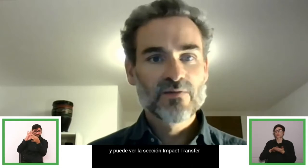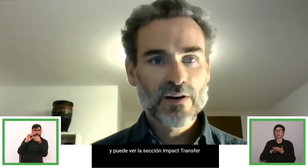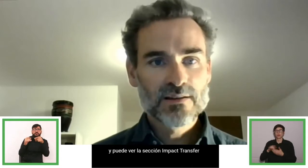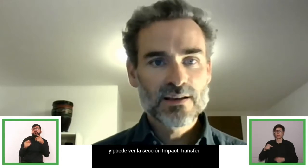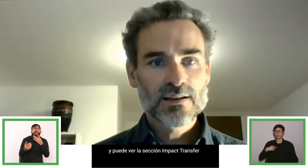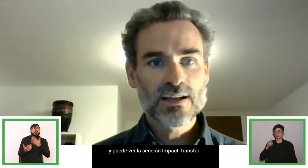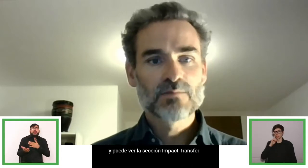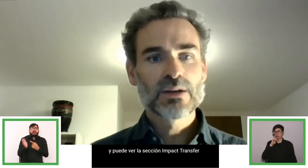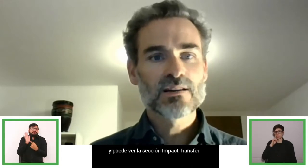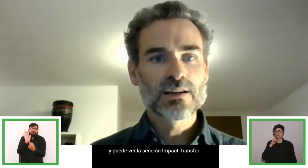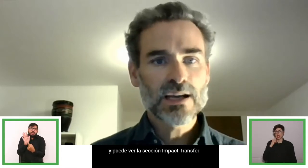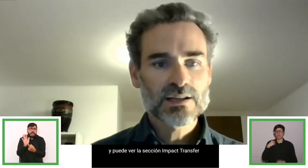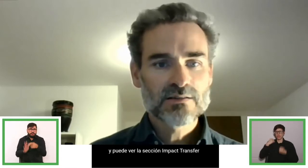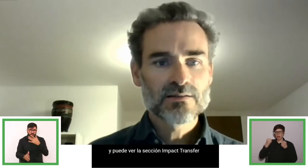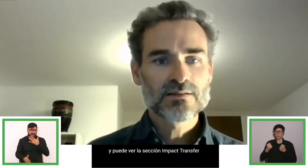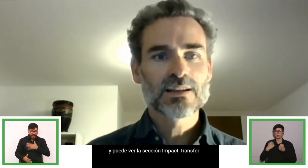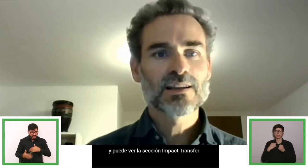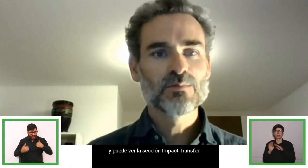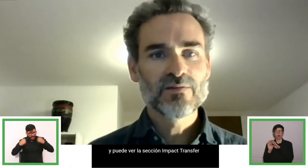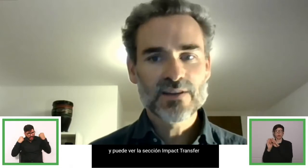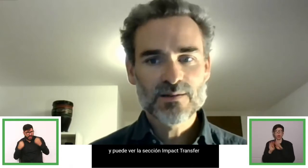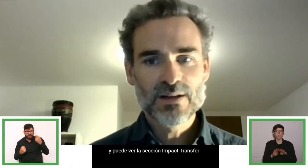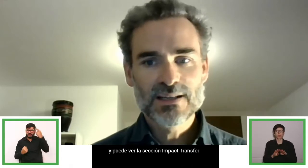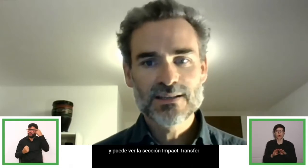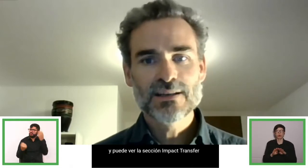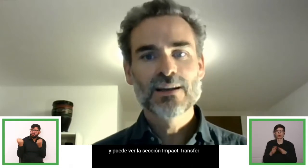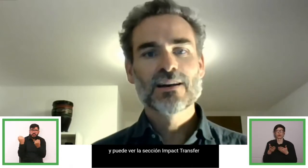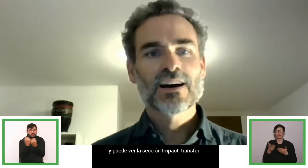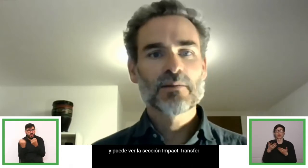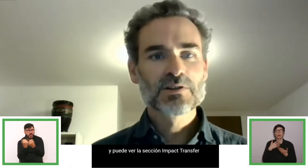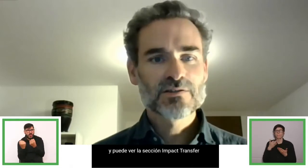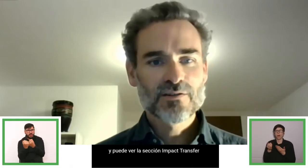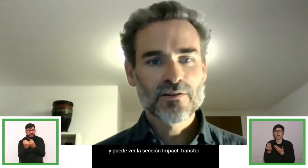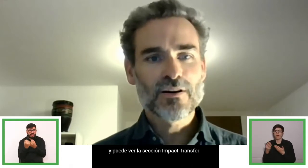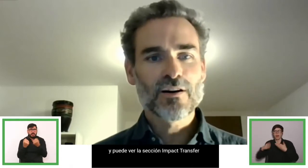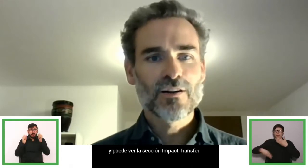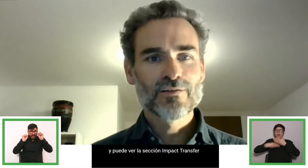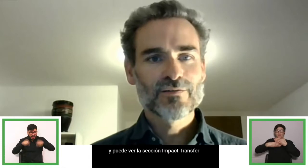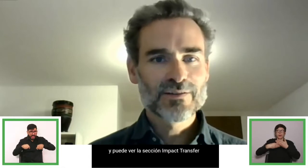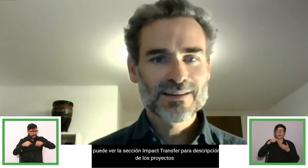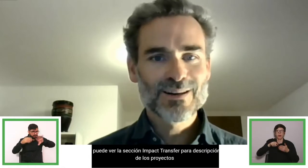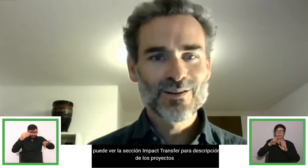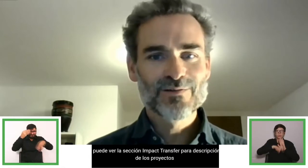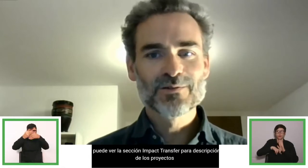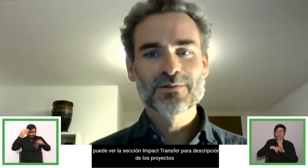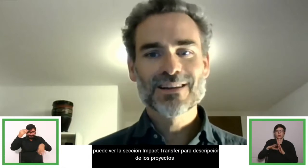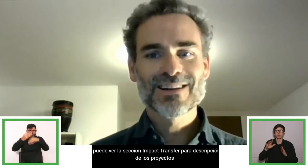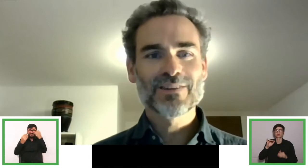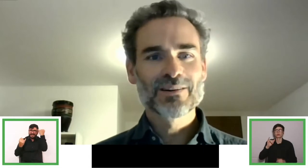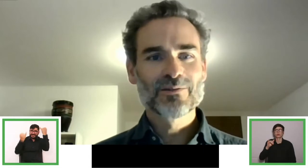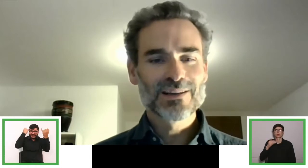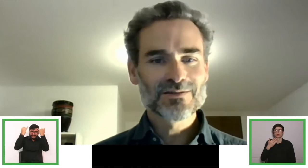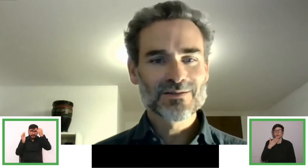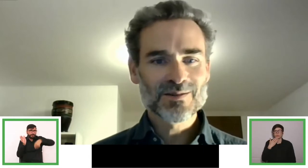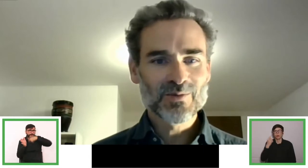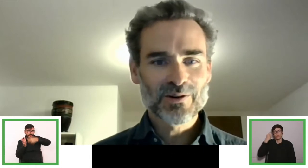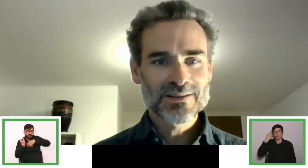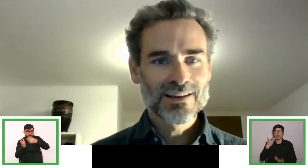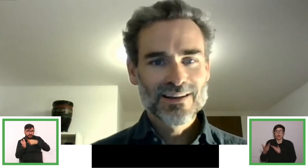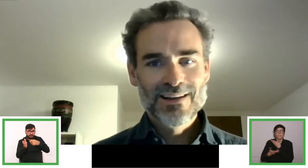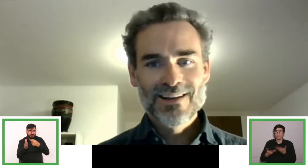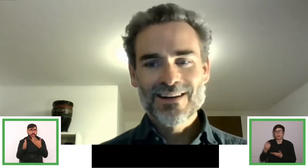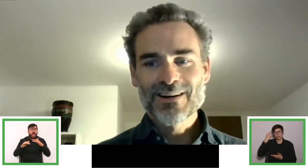ser mentoring, puede ser financiación, conexiones, visibilidad y compartir